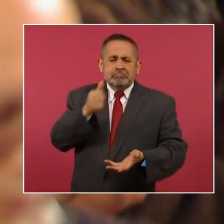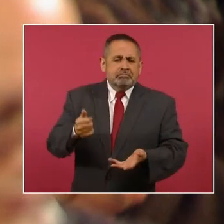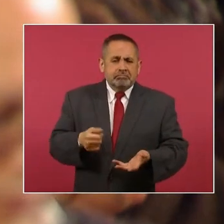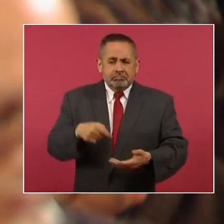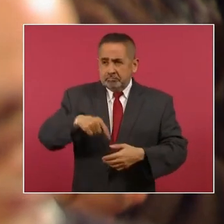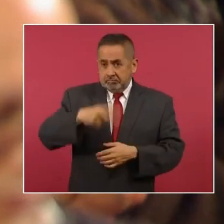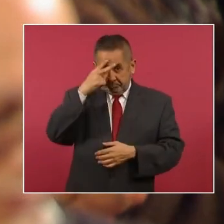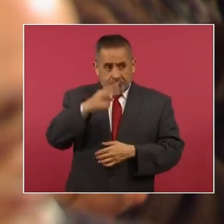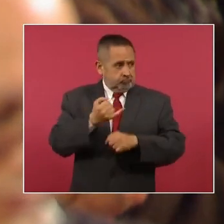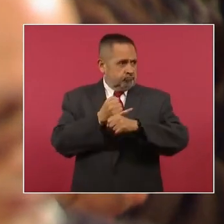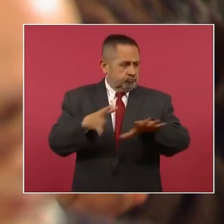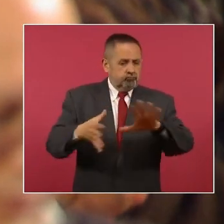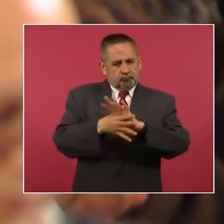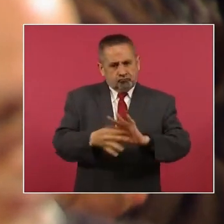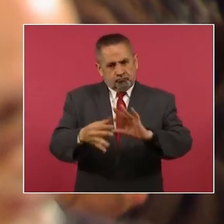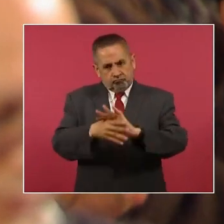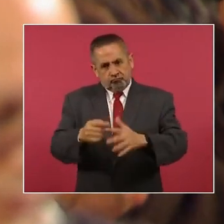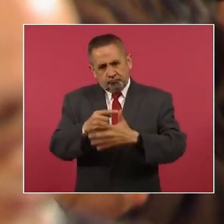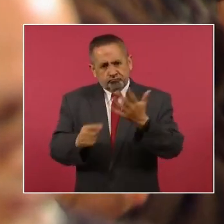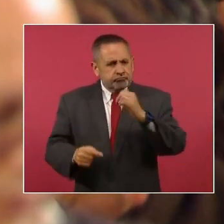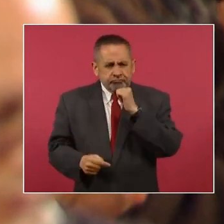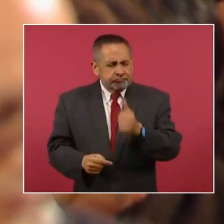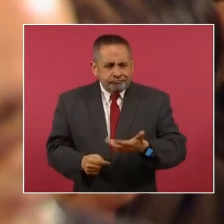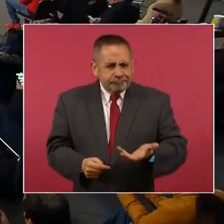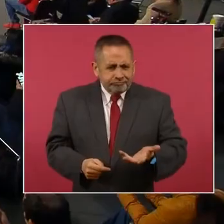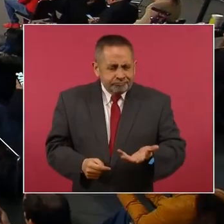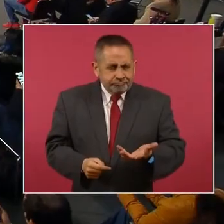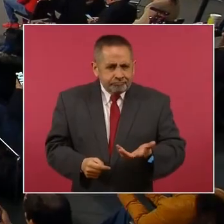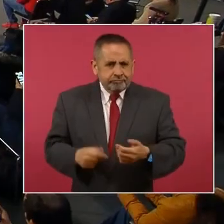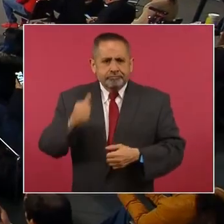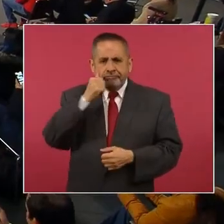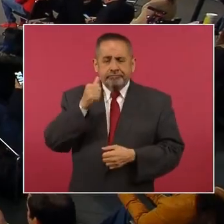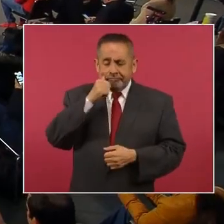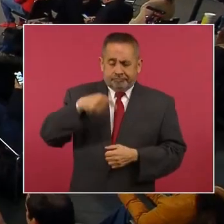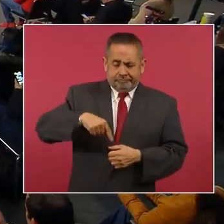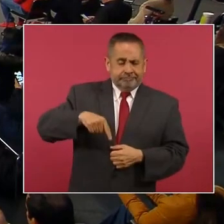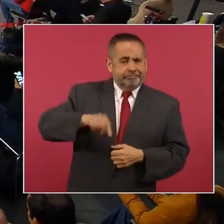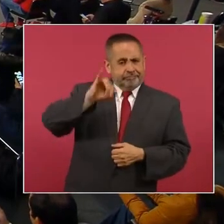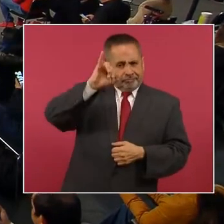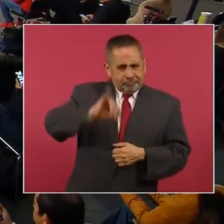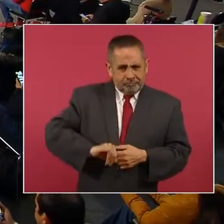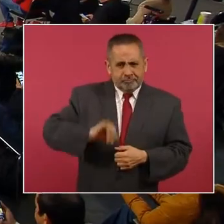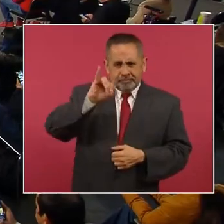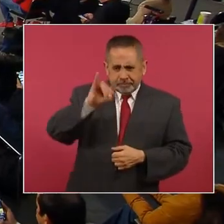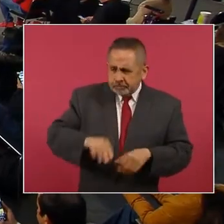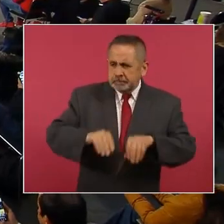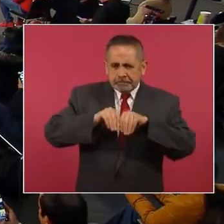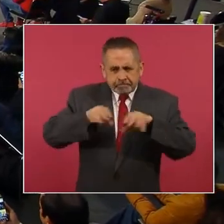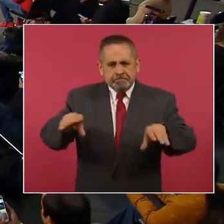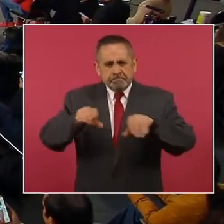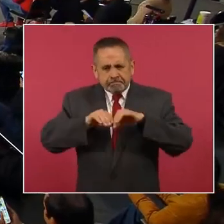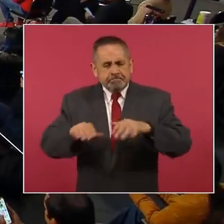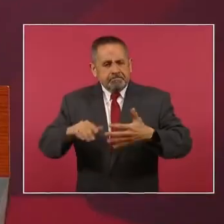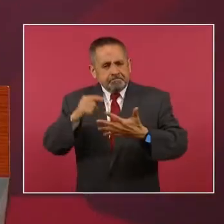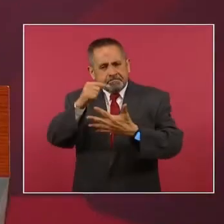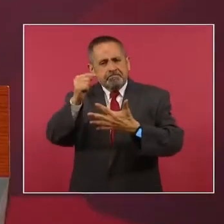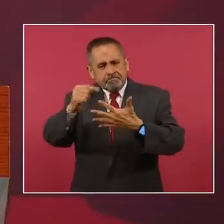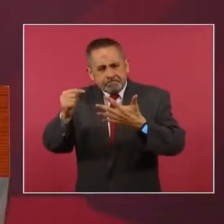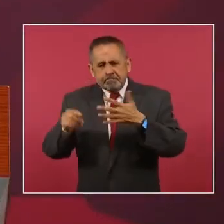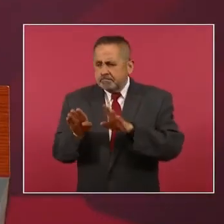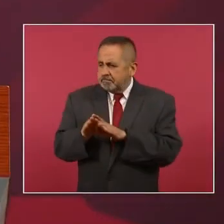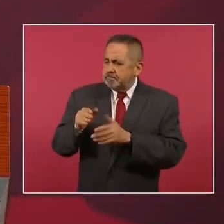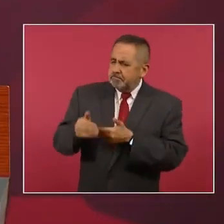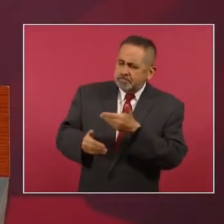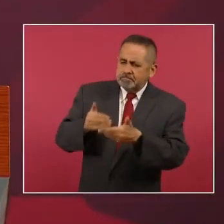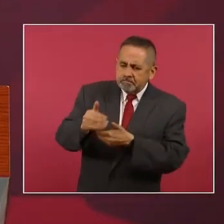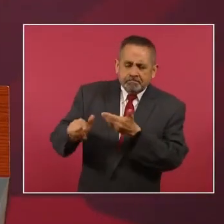en México? Que los jueves se diera a conocer de cómo se va avanzando